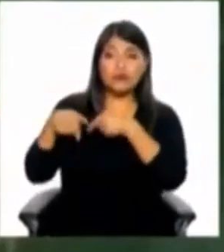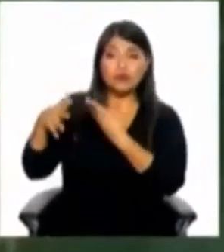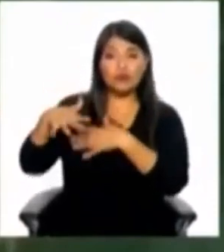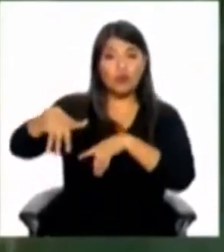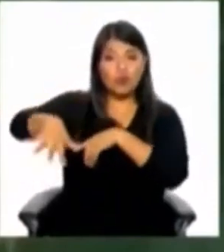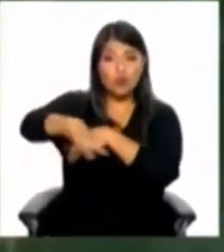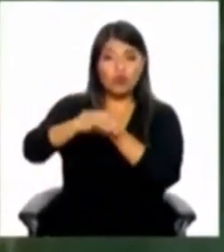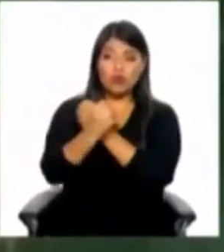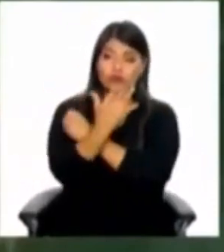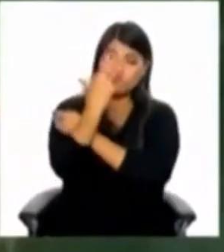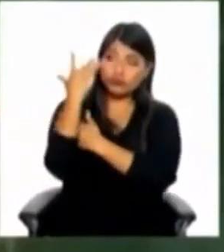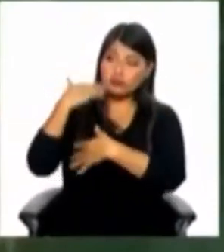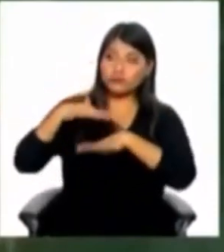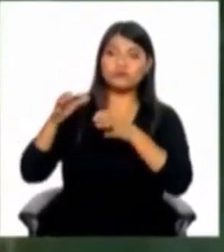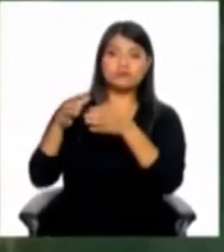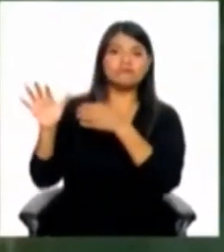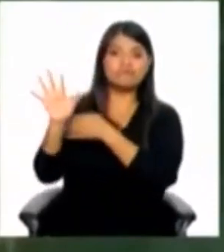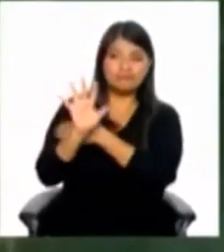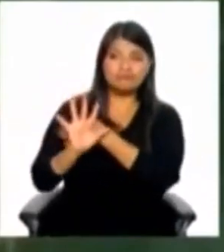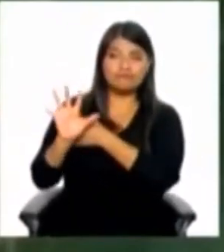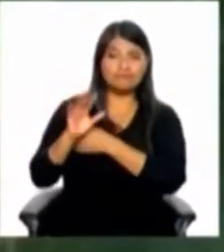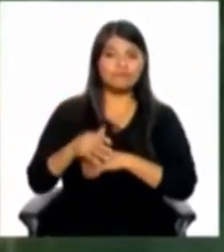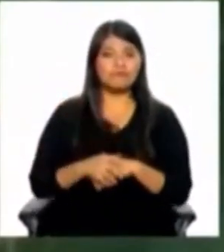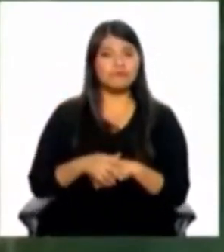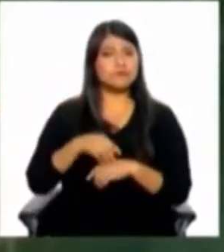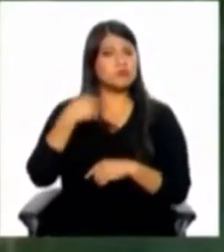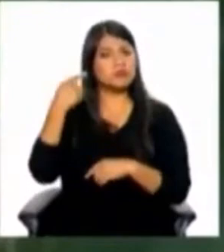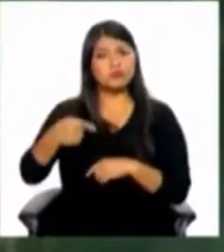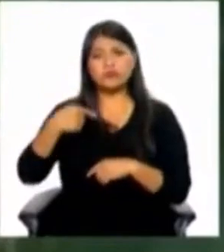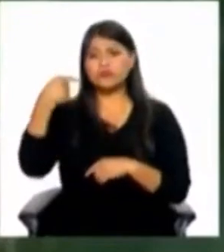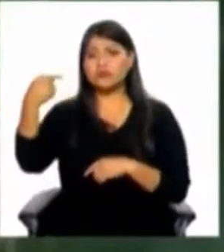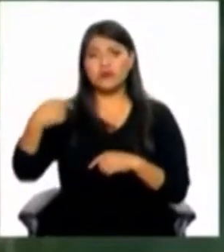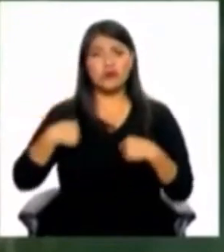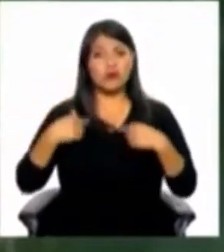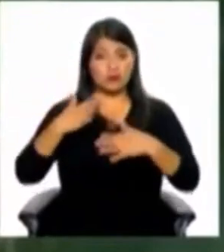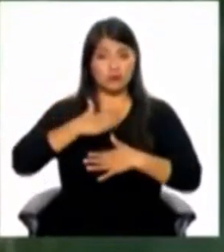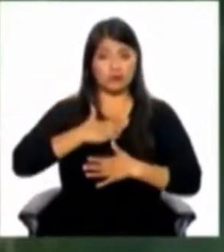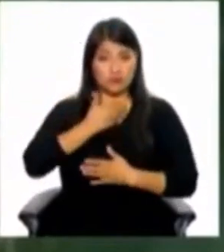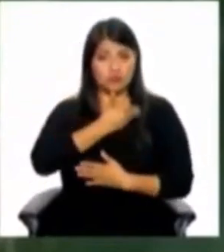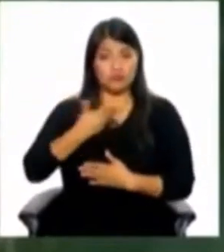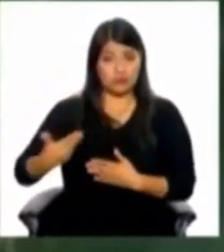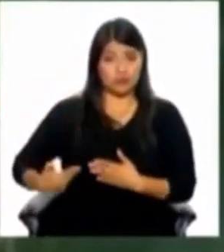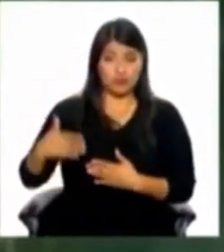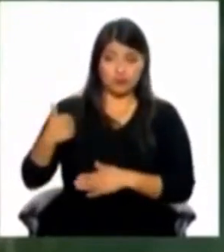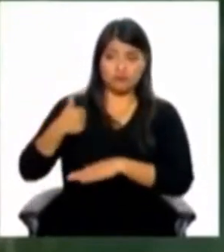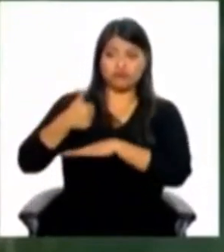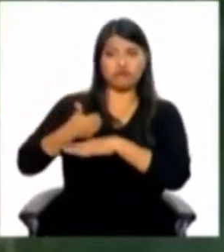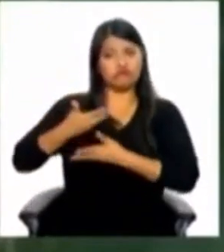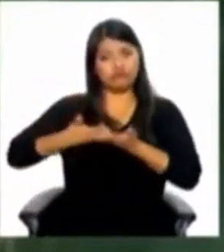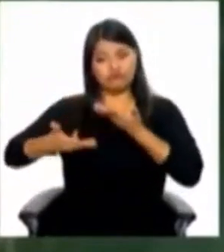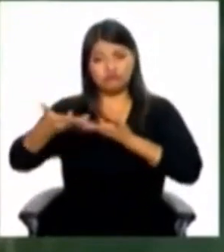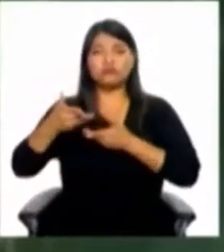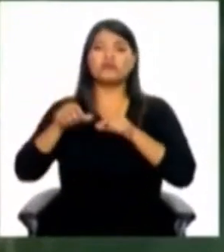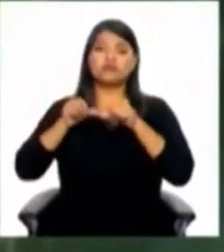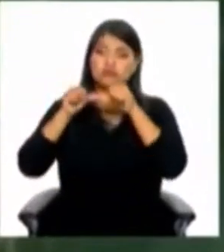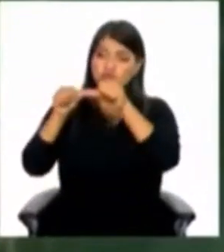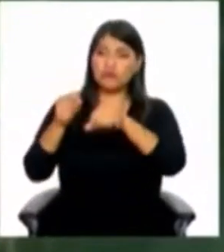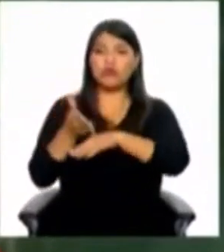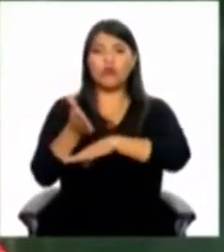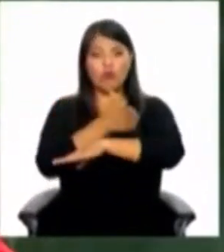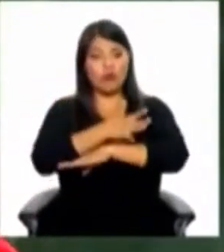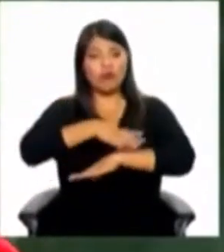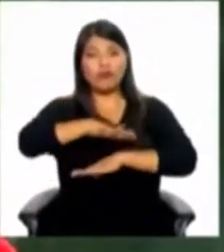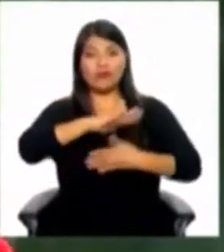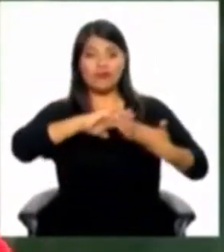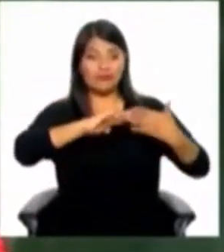medio ambiente. Lo hemos hecho durante nuestra presidencia en la comunidad andina. Lo estamos